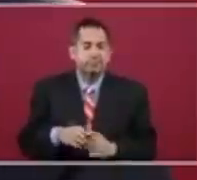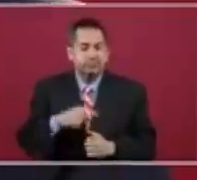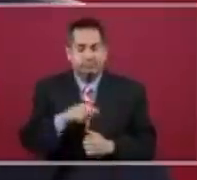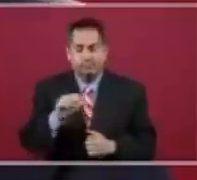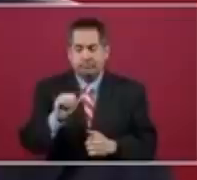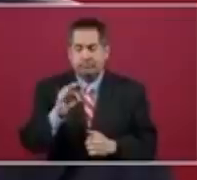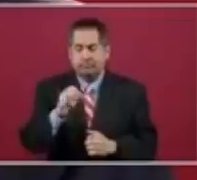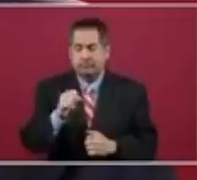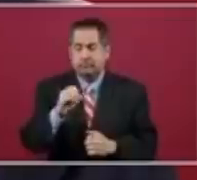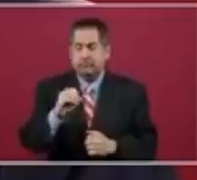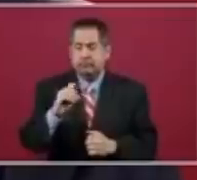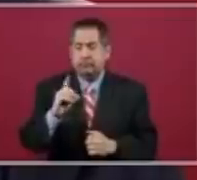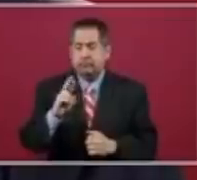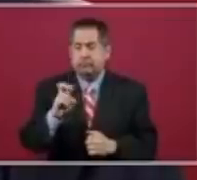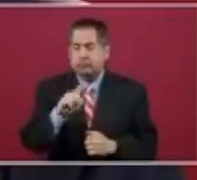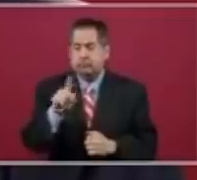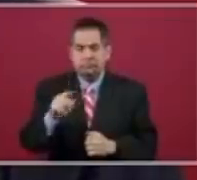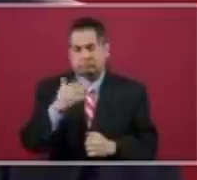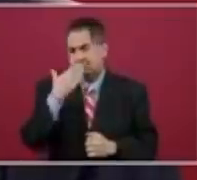Alfonso Durazo,